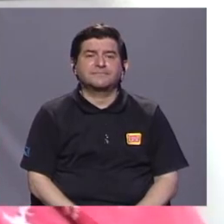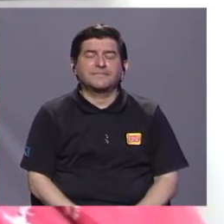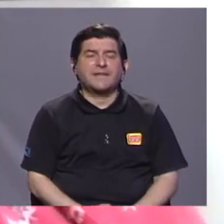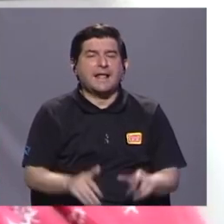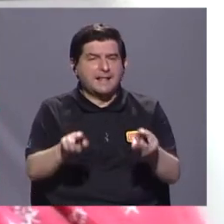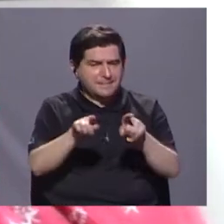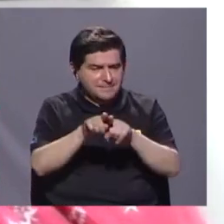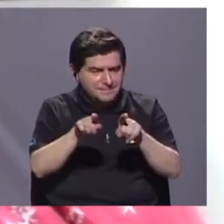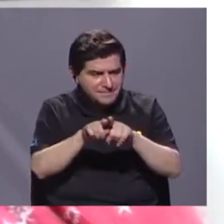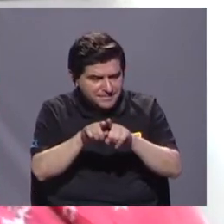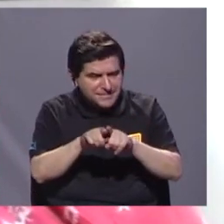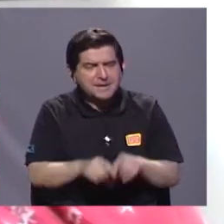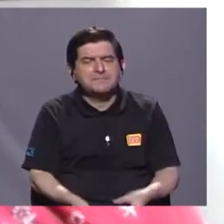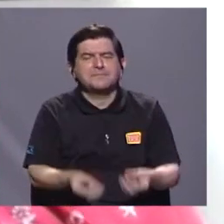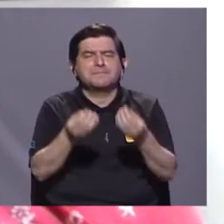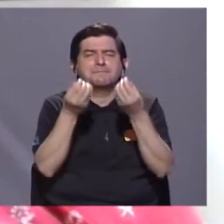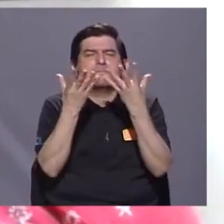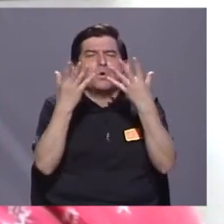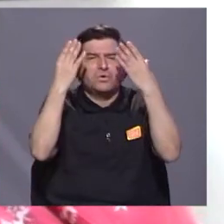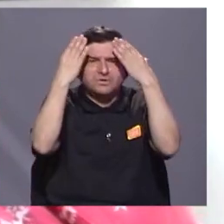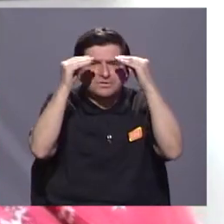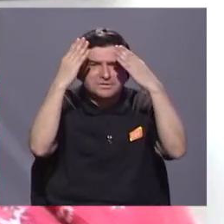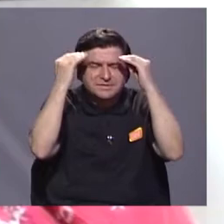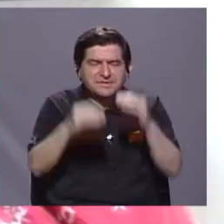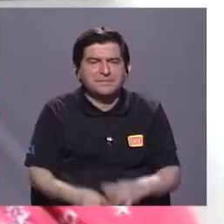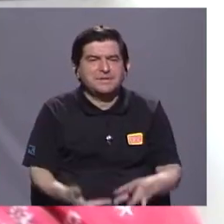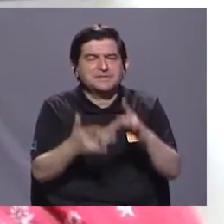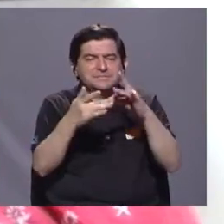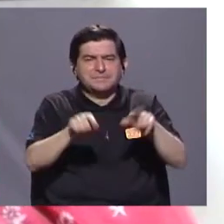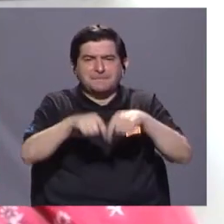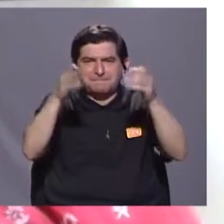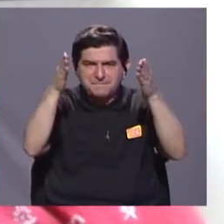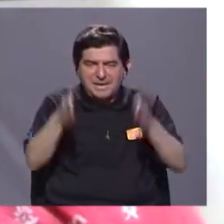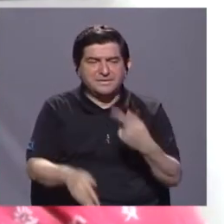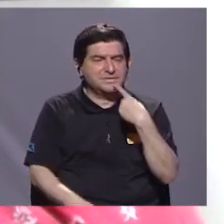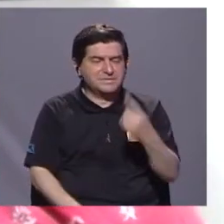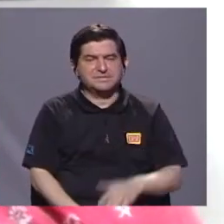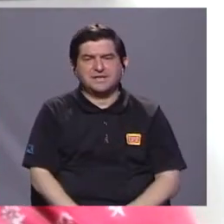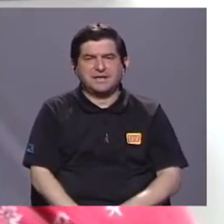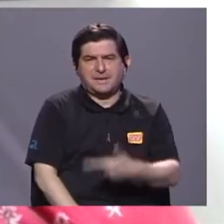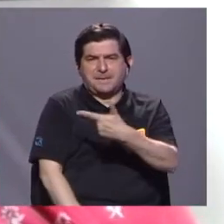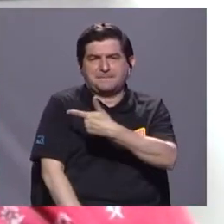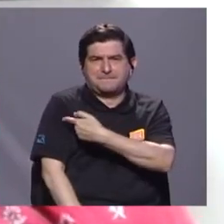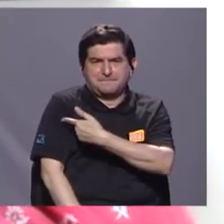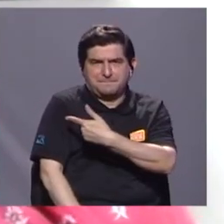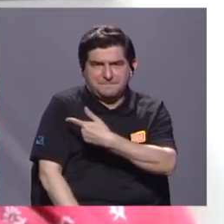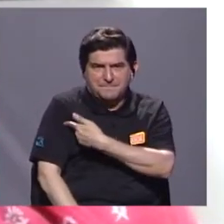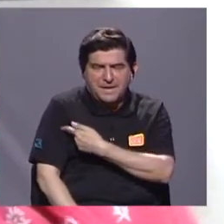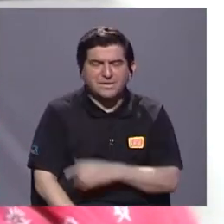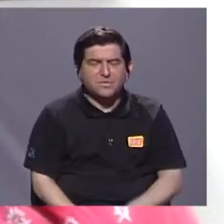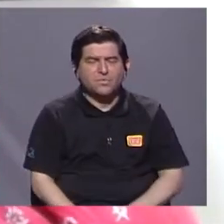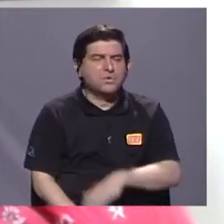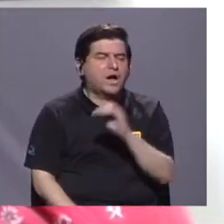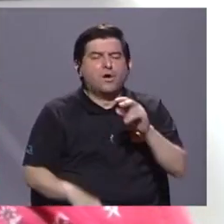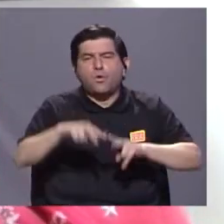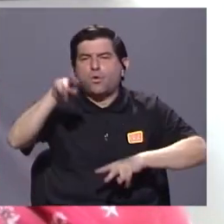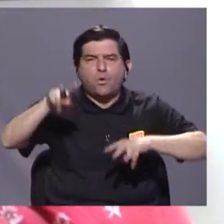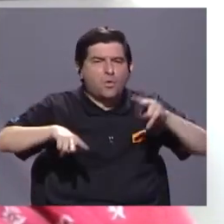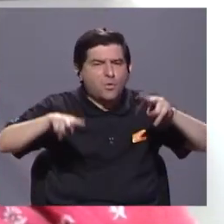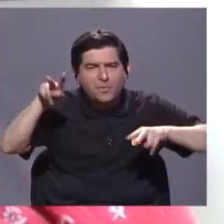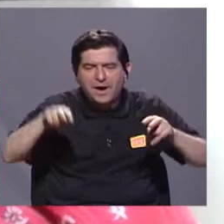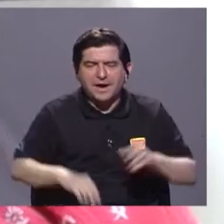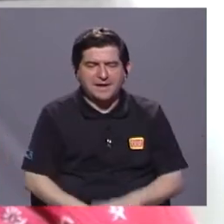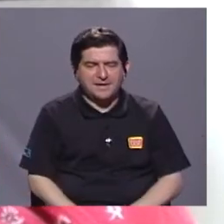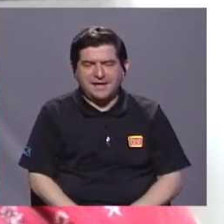también muchos reportajes sobre todo por el periodismo que dicen que la vacuna que la variante tal de escape de tal vacuna